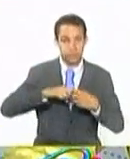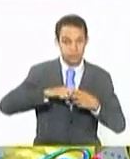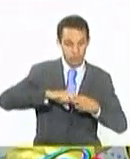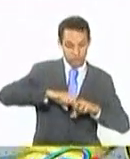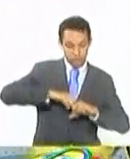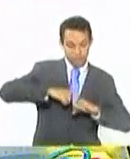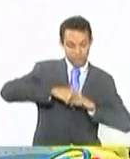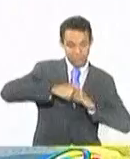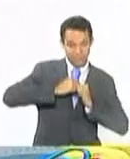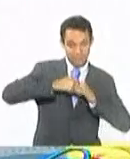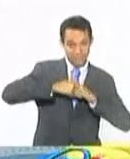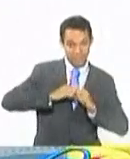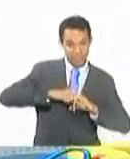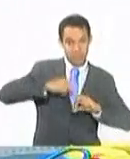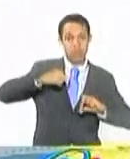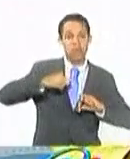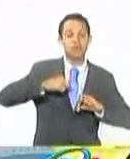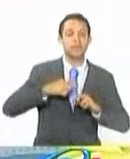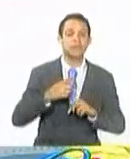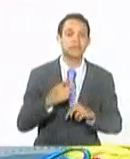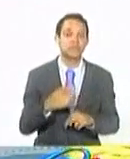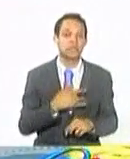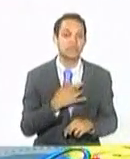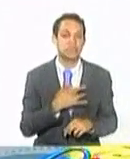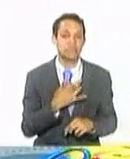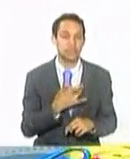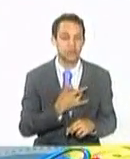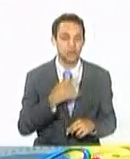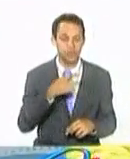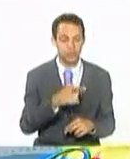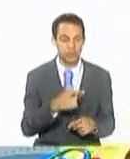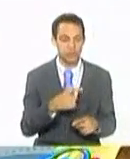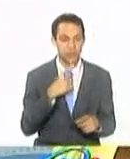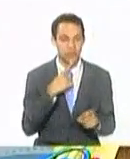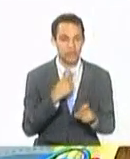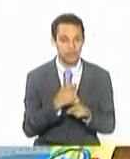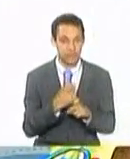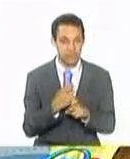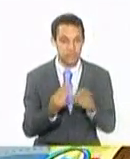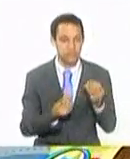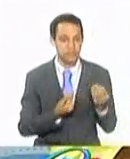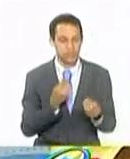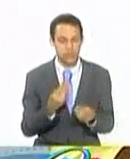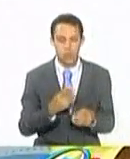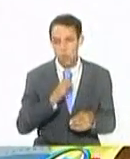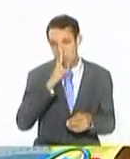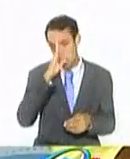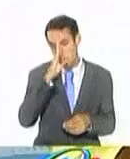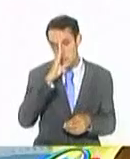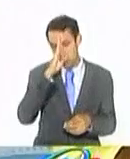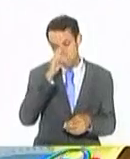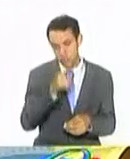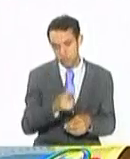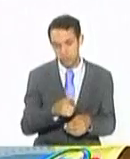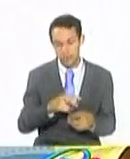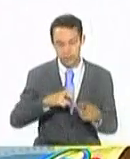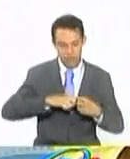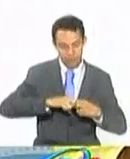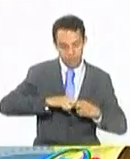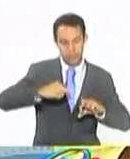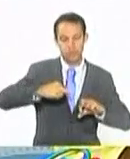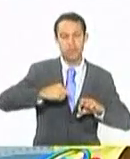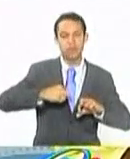reumatoidea tiene un síntoma que Nosotros llamamos patognomónico que es muy típico del artritis y es la